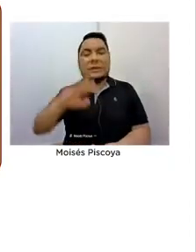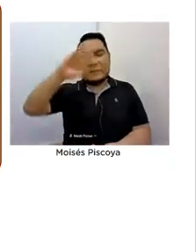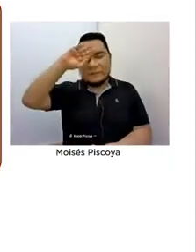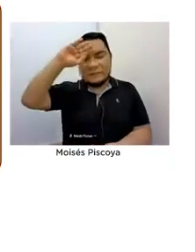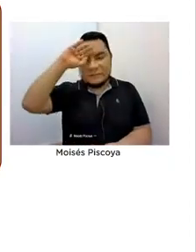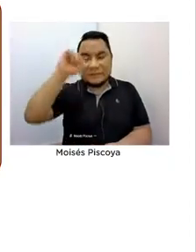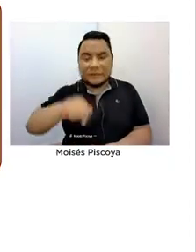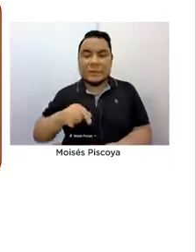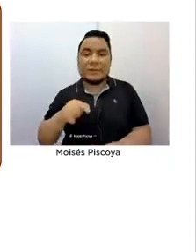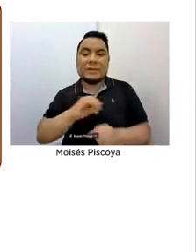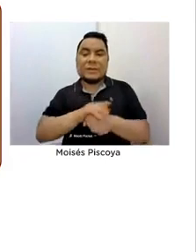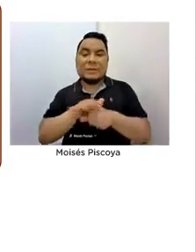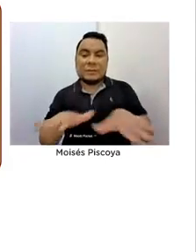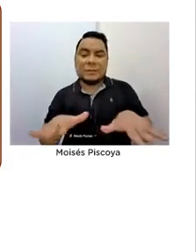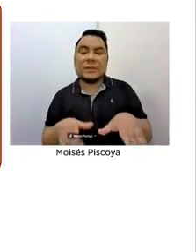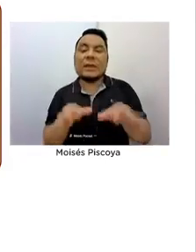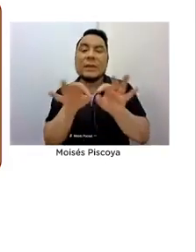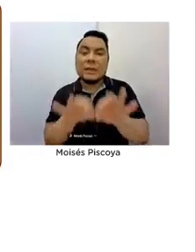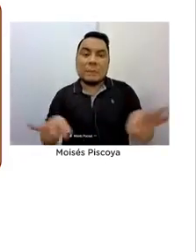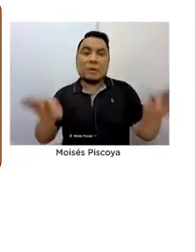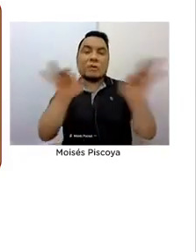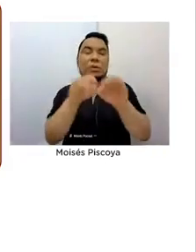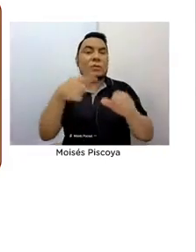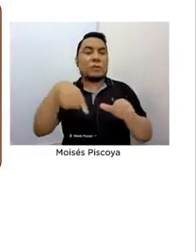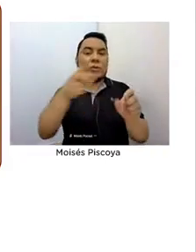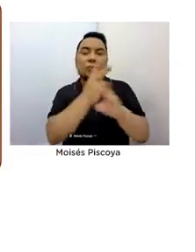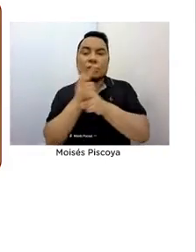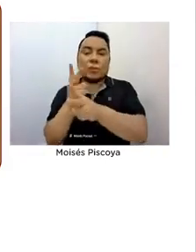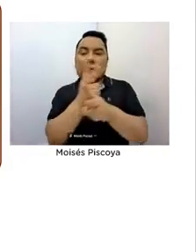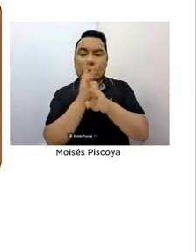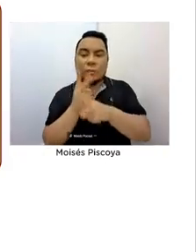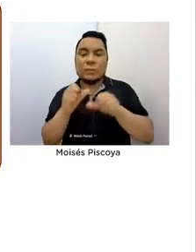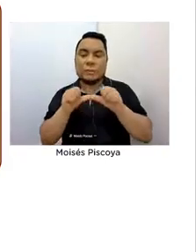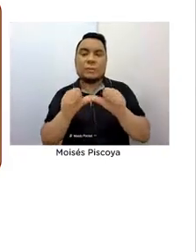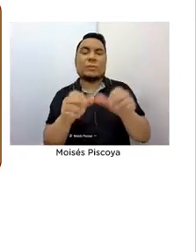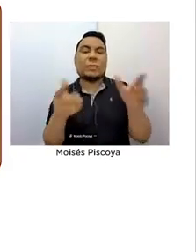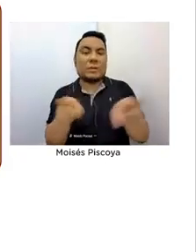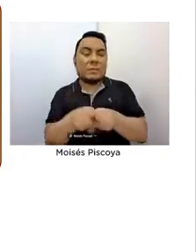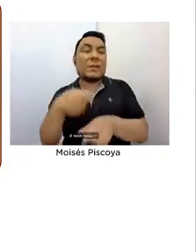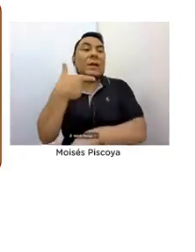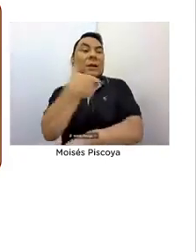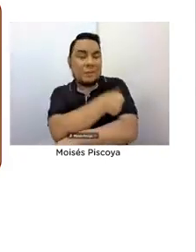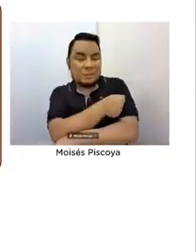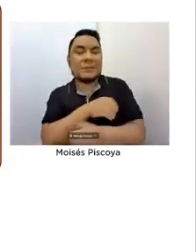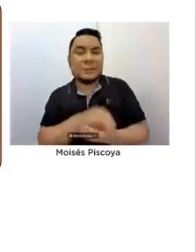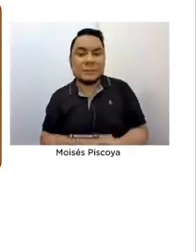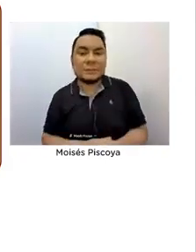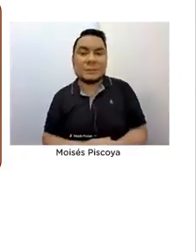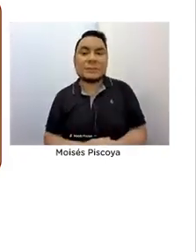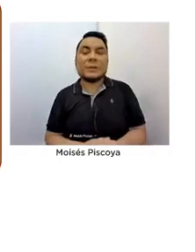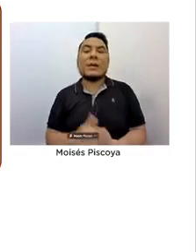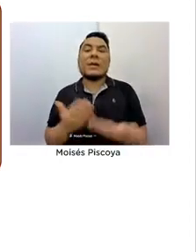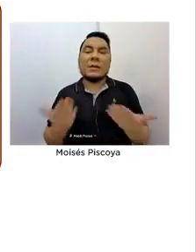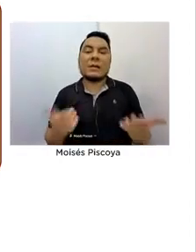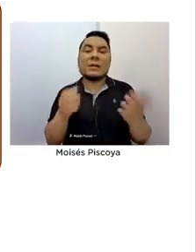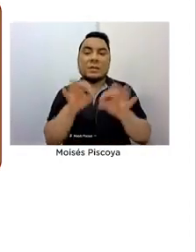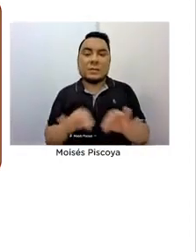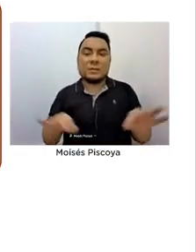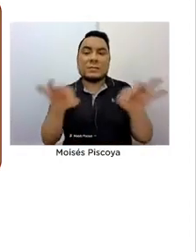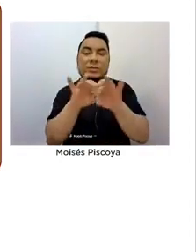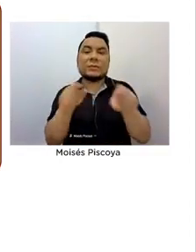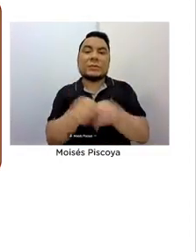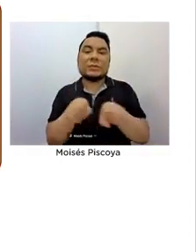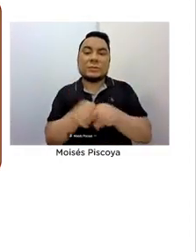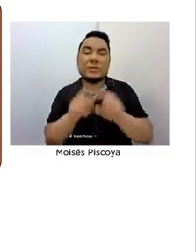enfermedad, de este virus, y lo importante que es seguirnos cuidando y en la vacunación, ¿no? Entonces, es importante también